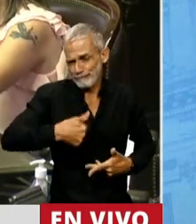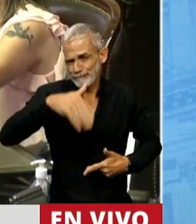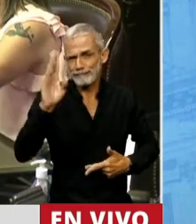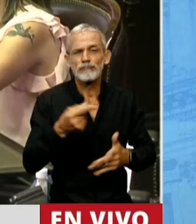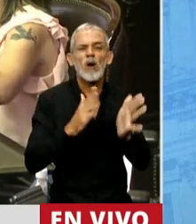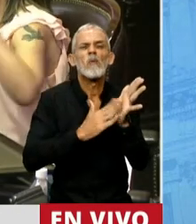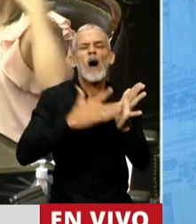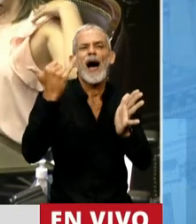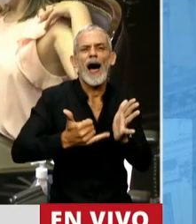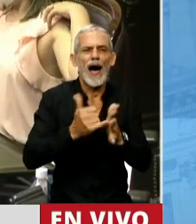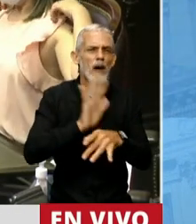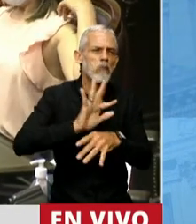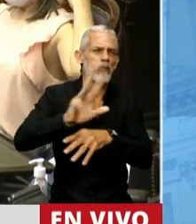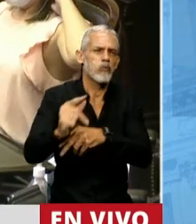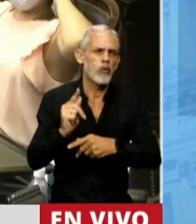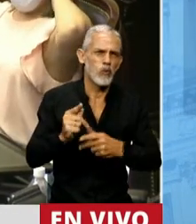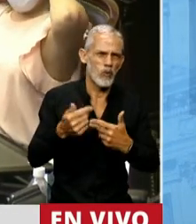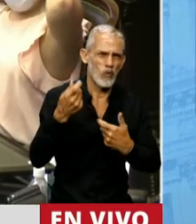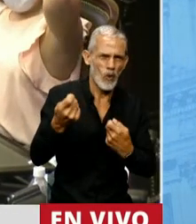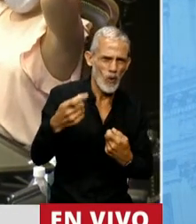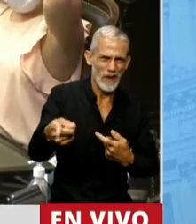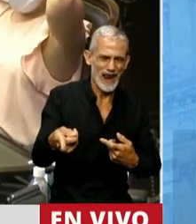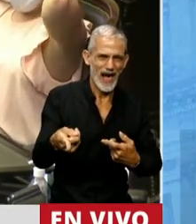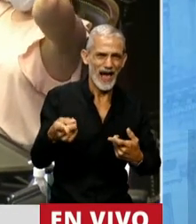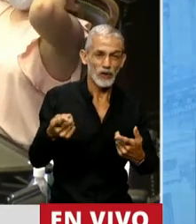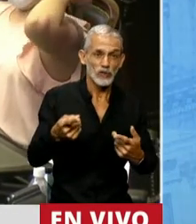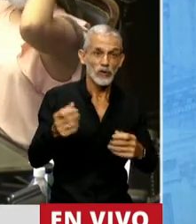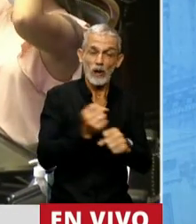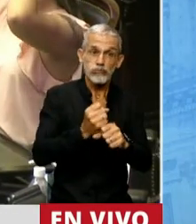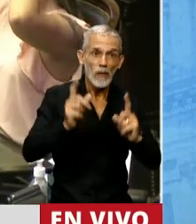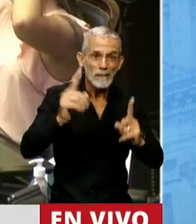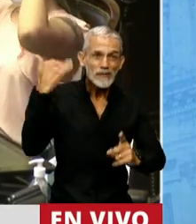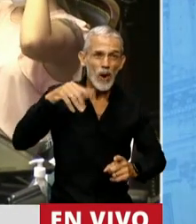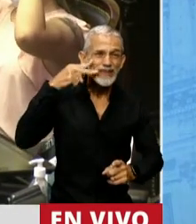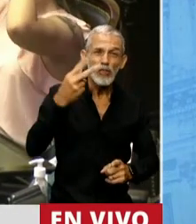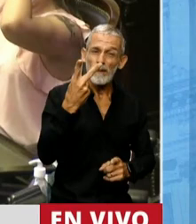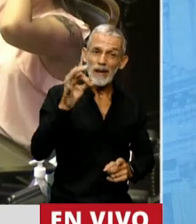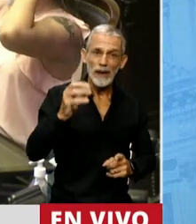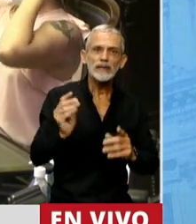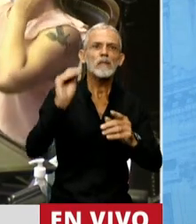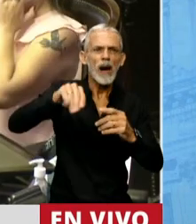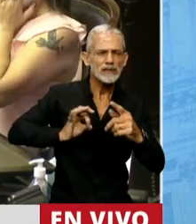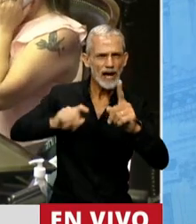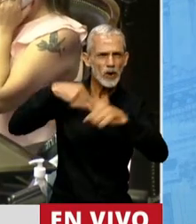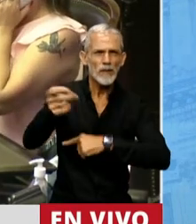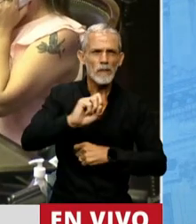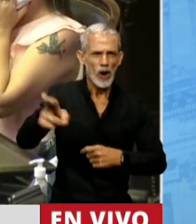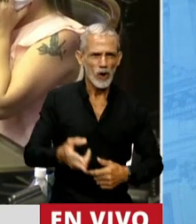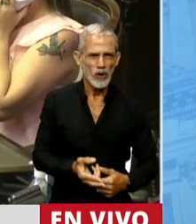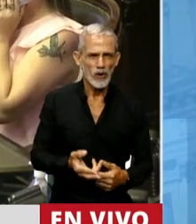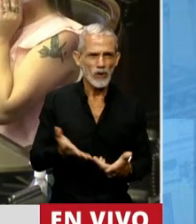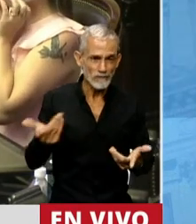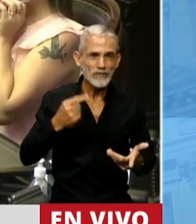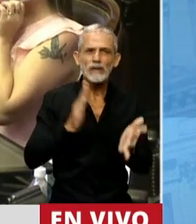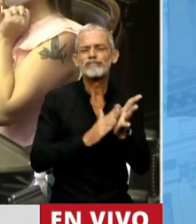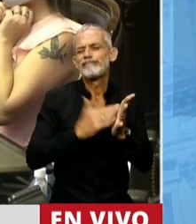este comprobado saqueo a los jubilados que consolidan lo del 2020 y lo profundizan hacia adelante. Eso demuestra que